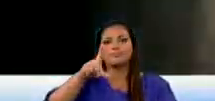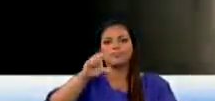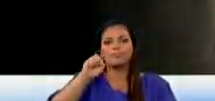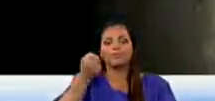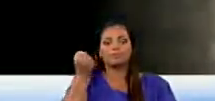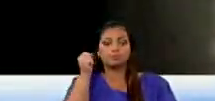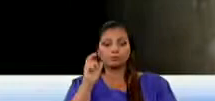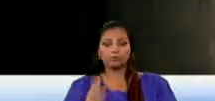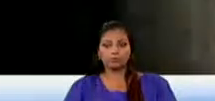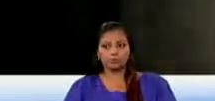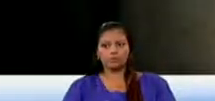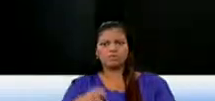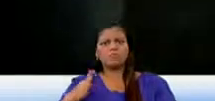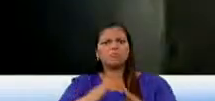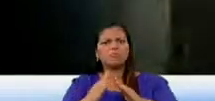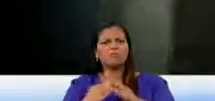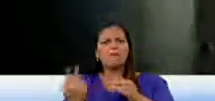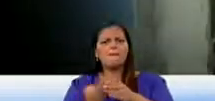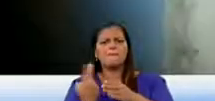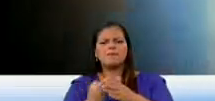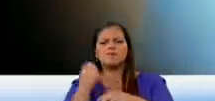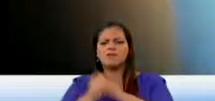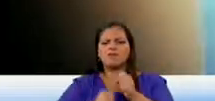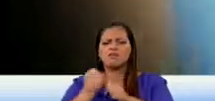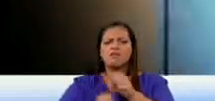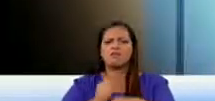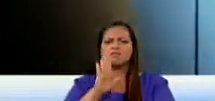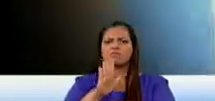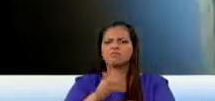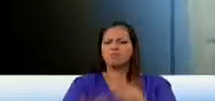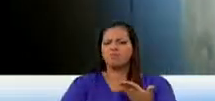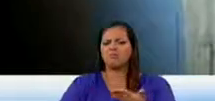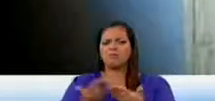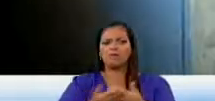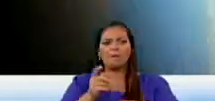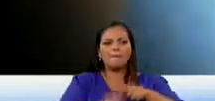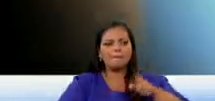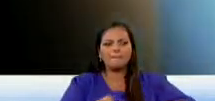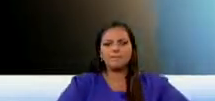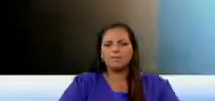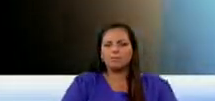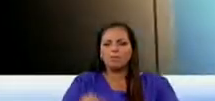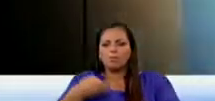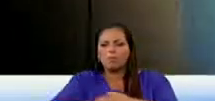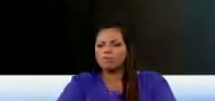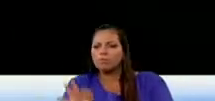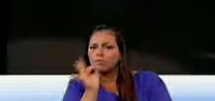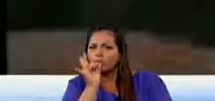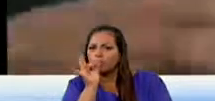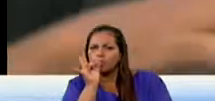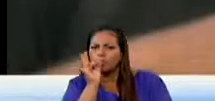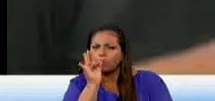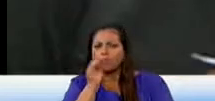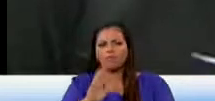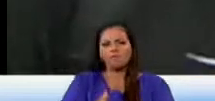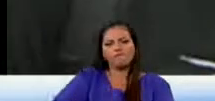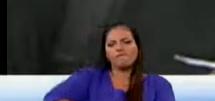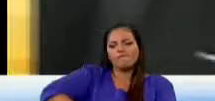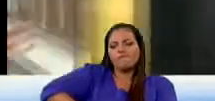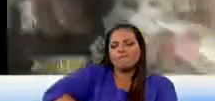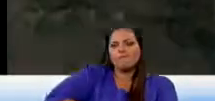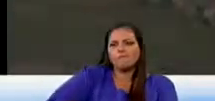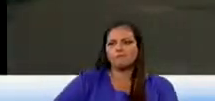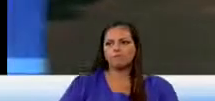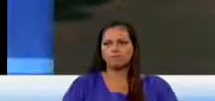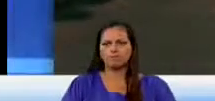hace unos 5 años, por lo que se ha convertido en un escondite perfecto para los vicios y la ilegalidad. A veces hay muchos ladrones y